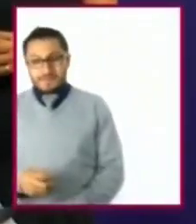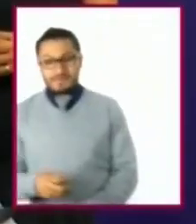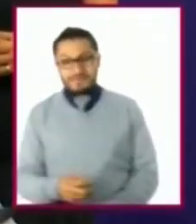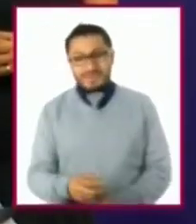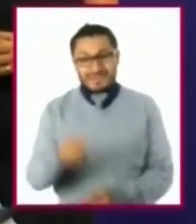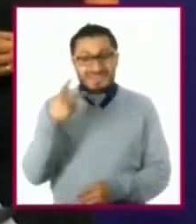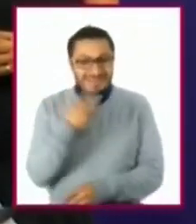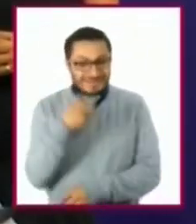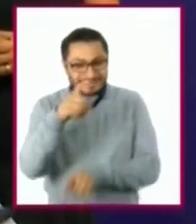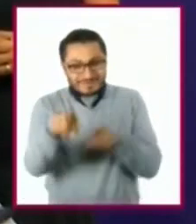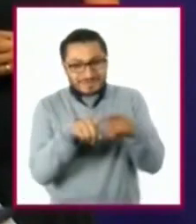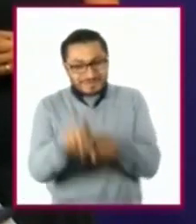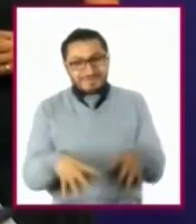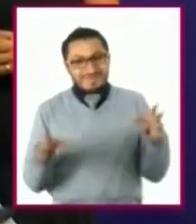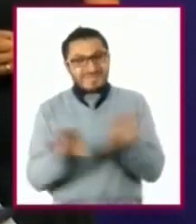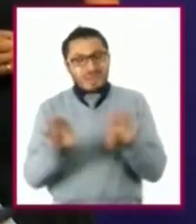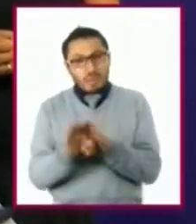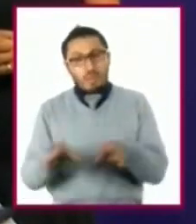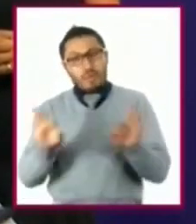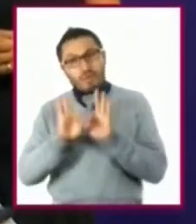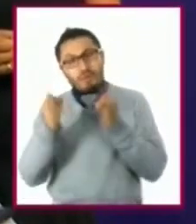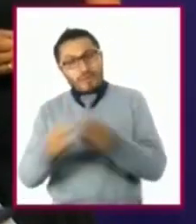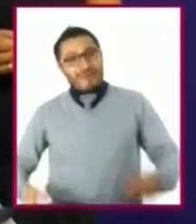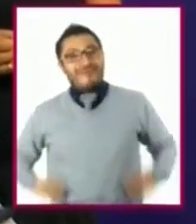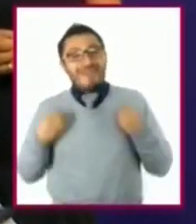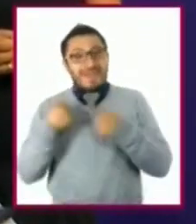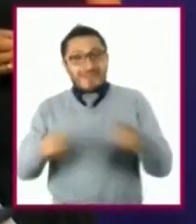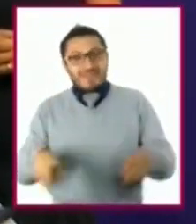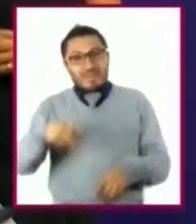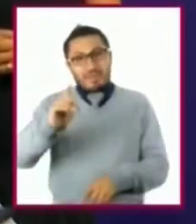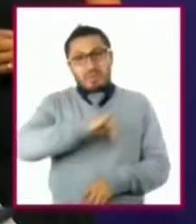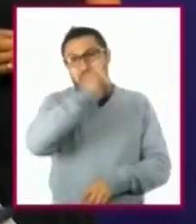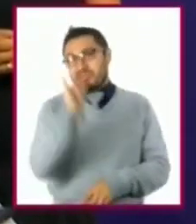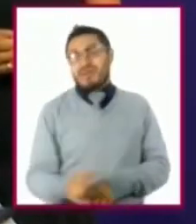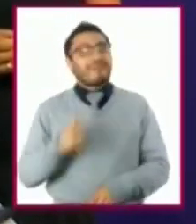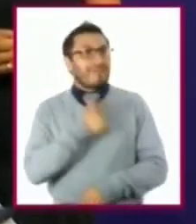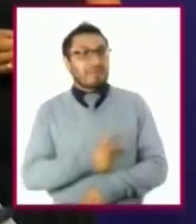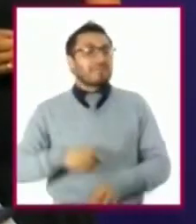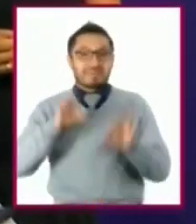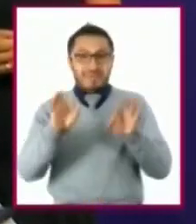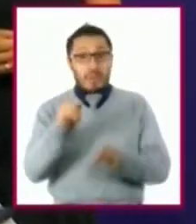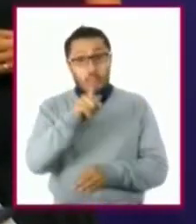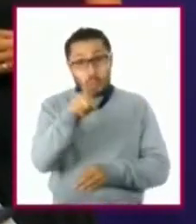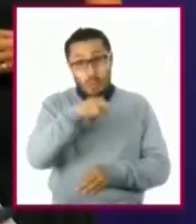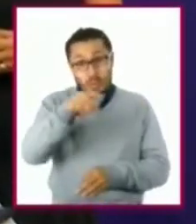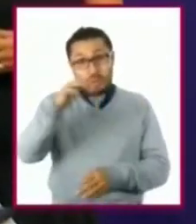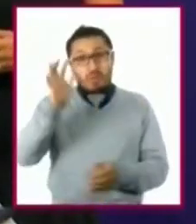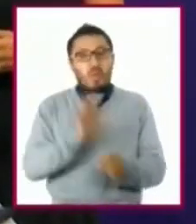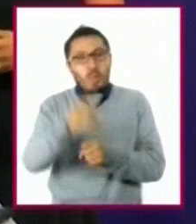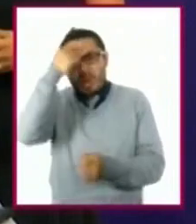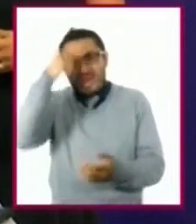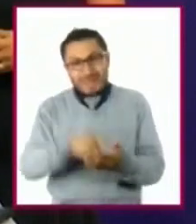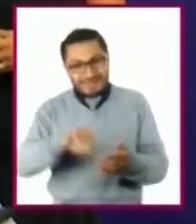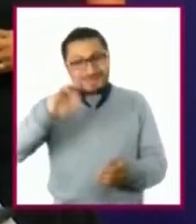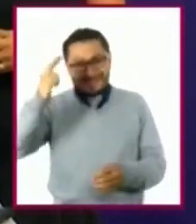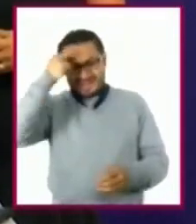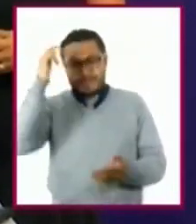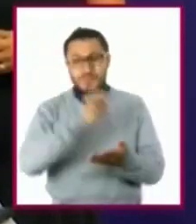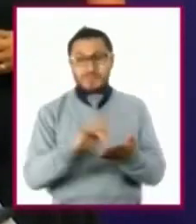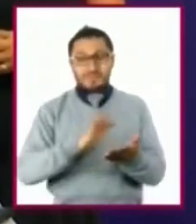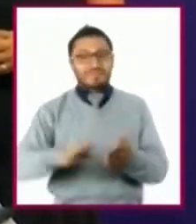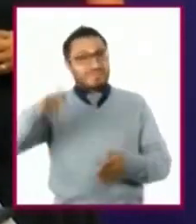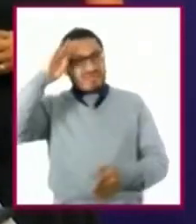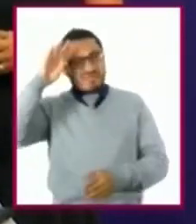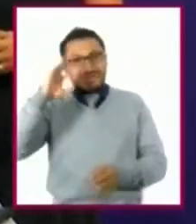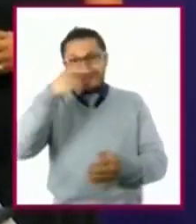diferentes y al parecer no estaban totalmente satisfechos. ¿O ustedes qué creen? Tratemos de recordar la lectura y pensemos en